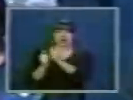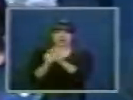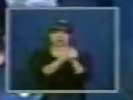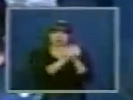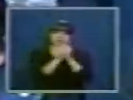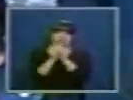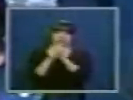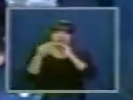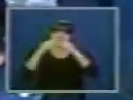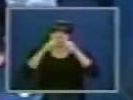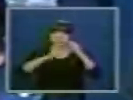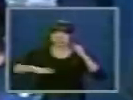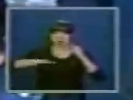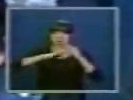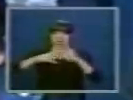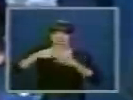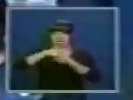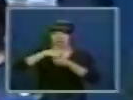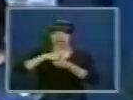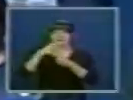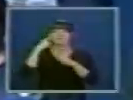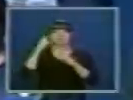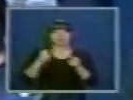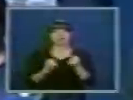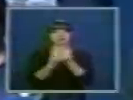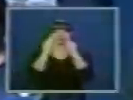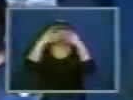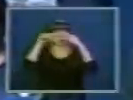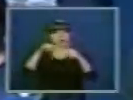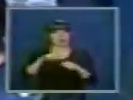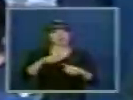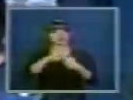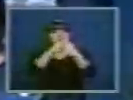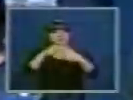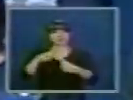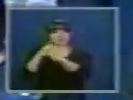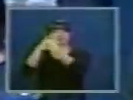acompañamiento de la ciudadanía hará posible resolver estos desafíos.